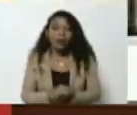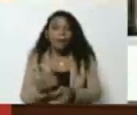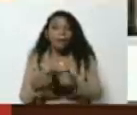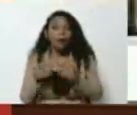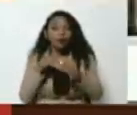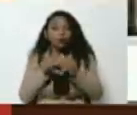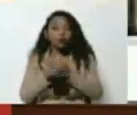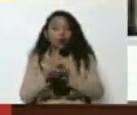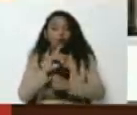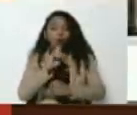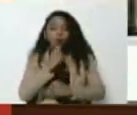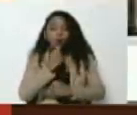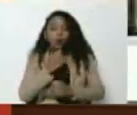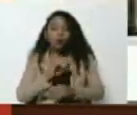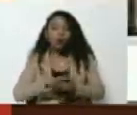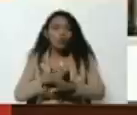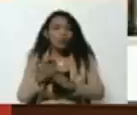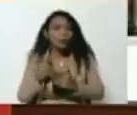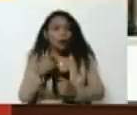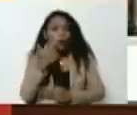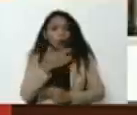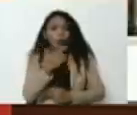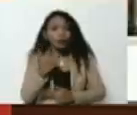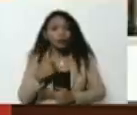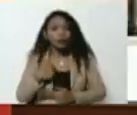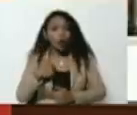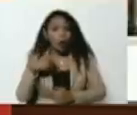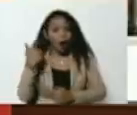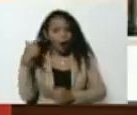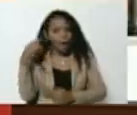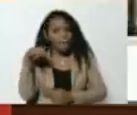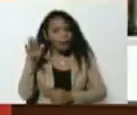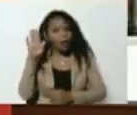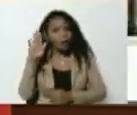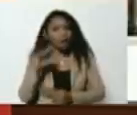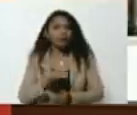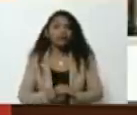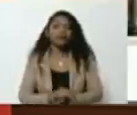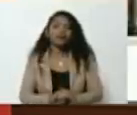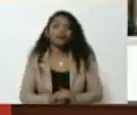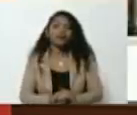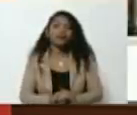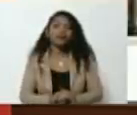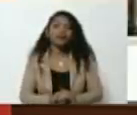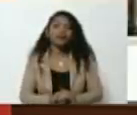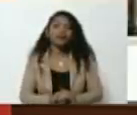el silencio y el secreto, porque me comprometo, tengo palabra. Tenemos palabra.